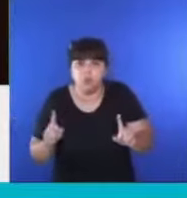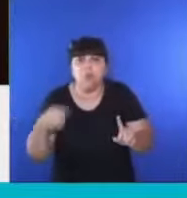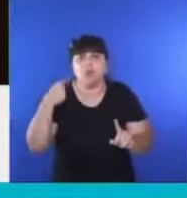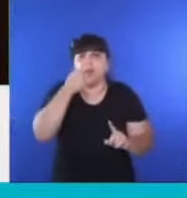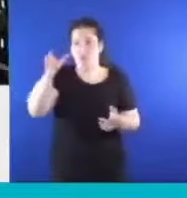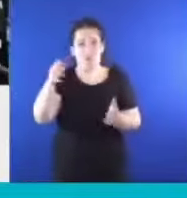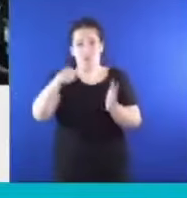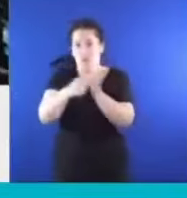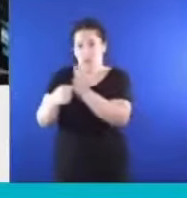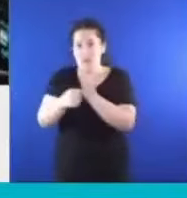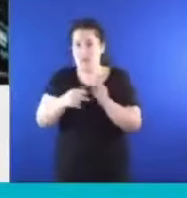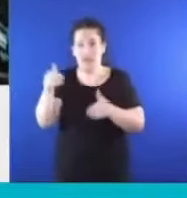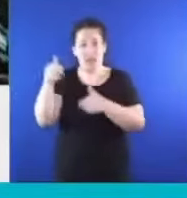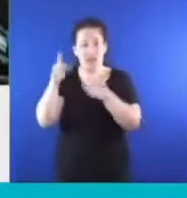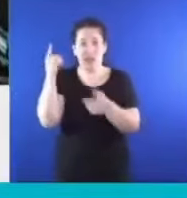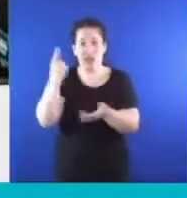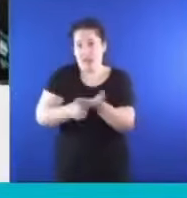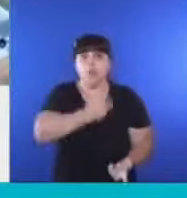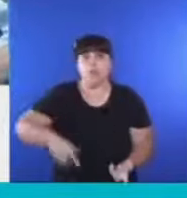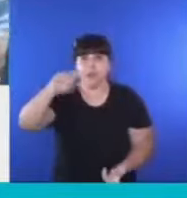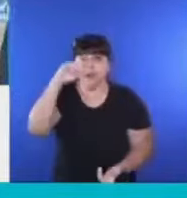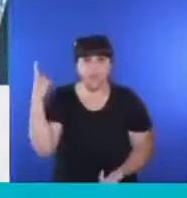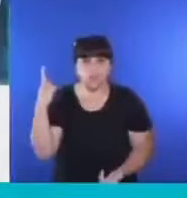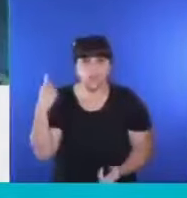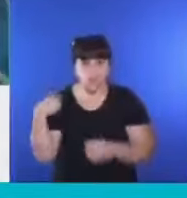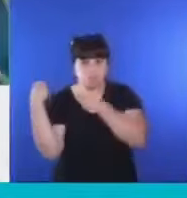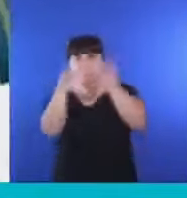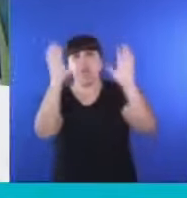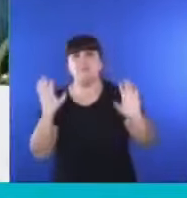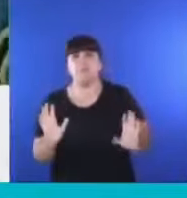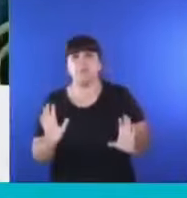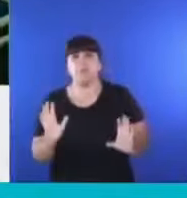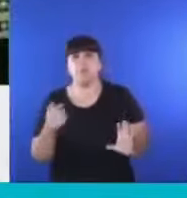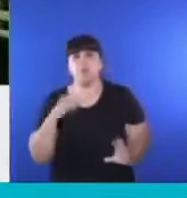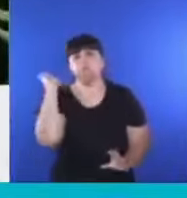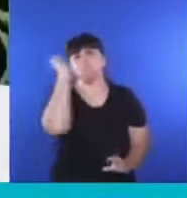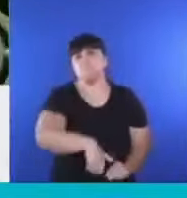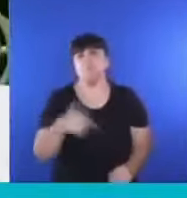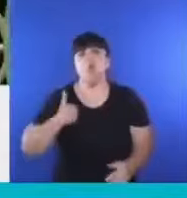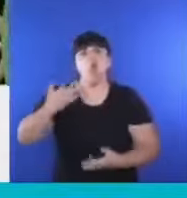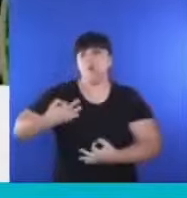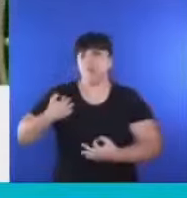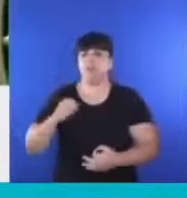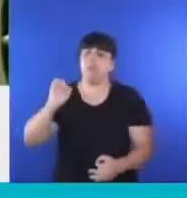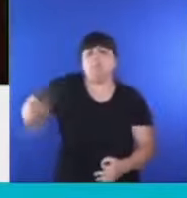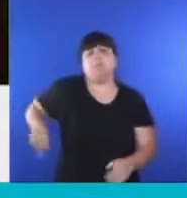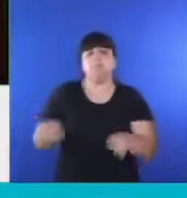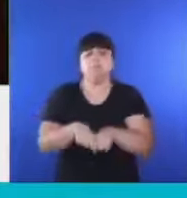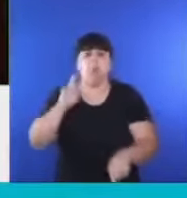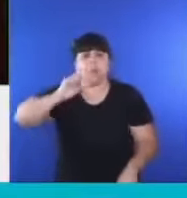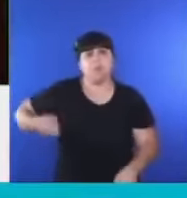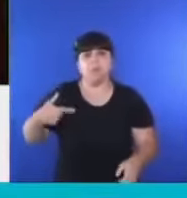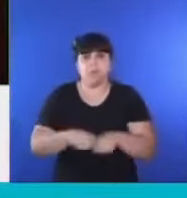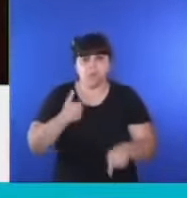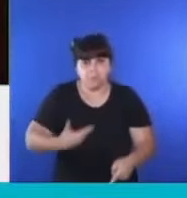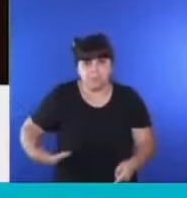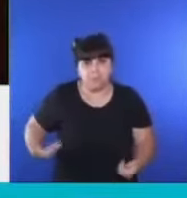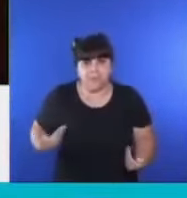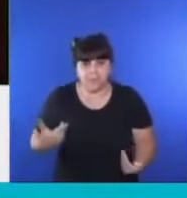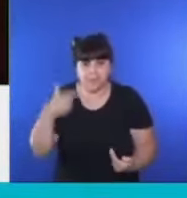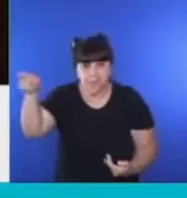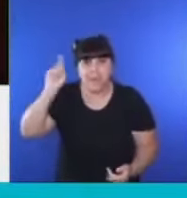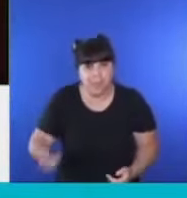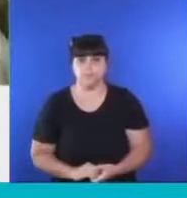intereses de las provincias. El gobierno nacional está abandonando, está desertando de las obligaciones que tiene. También el presidente juró